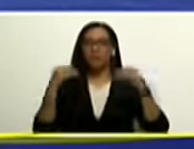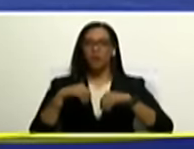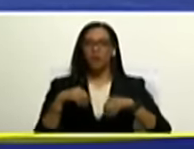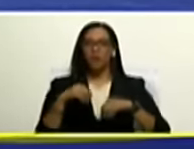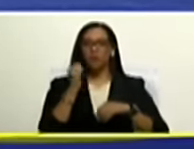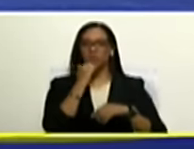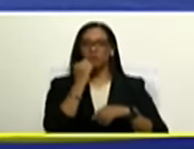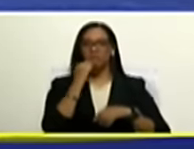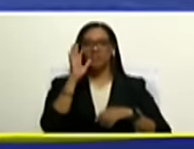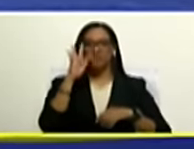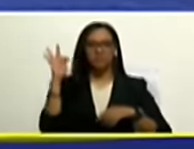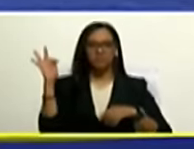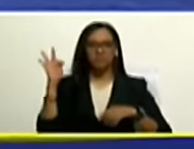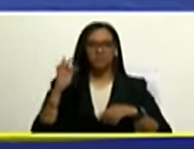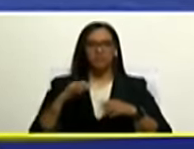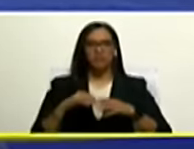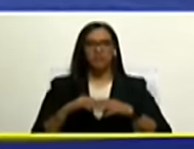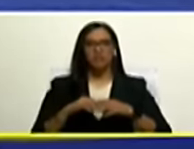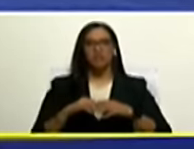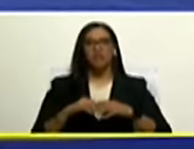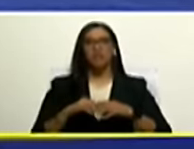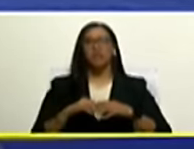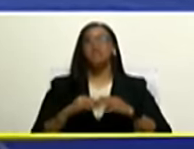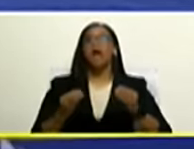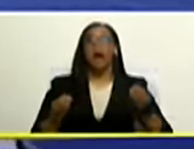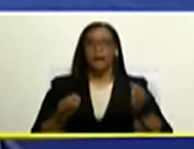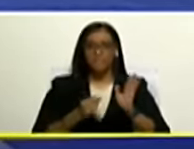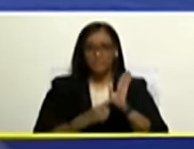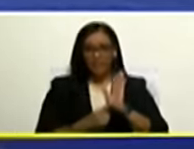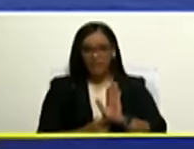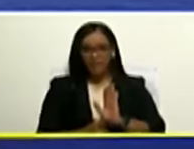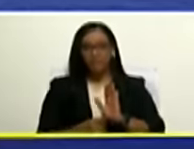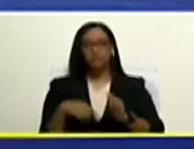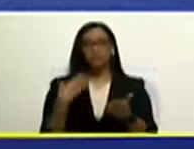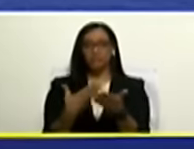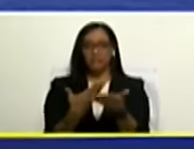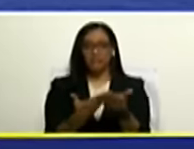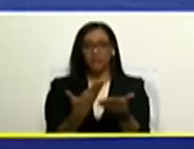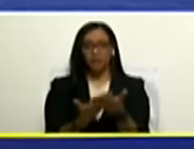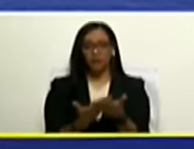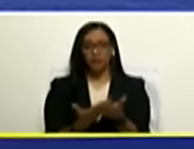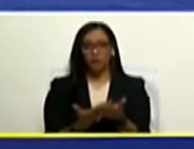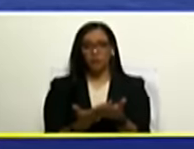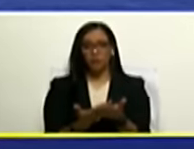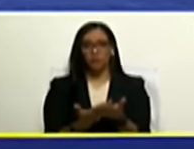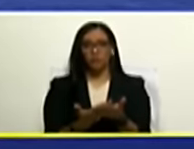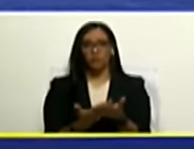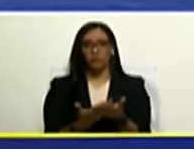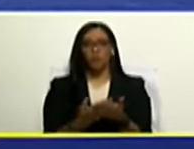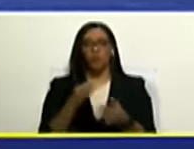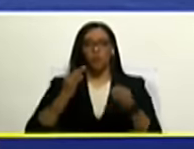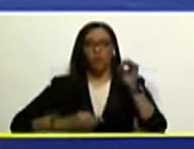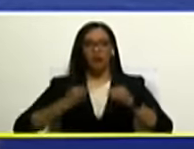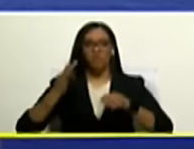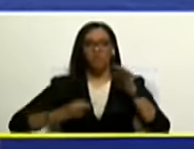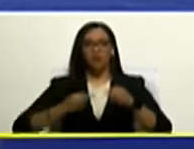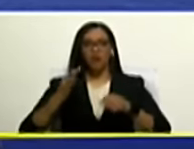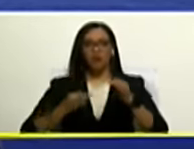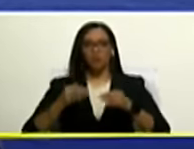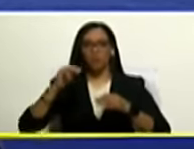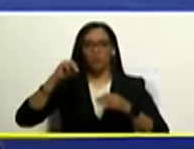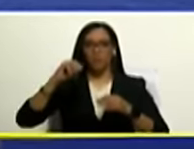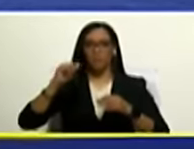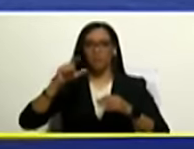París. Y comienza y aparece entonces un testimonio clave de un abogado llamado Malet